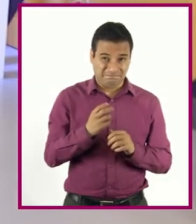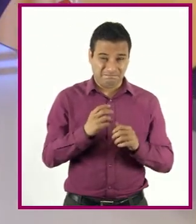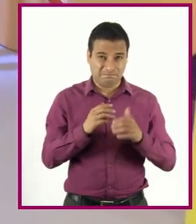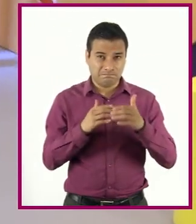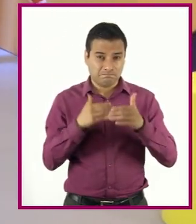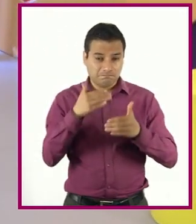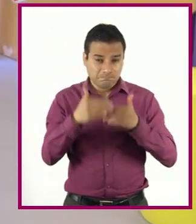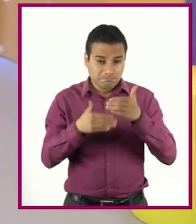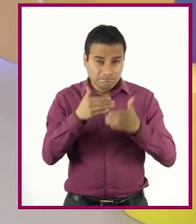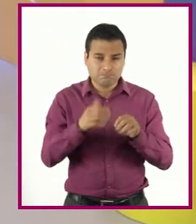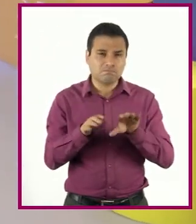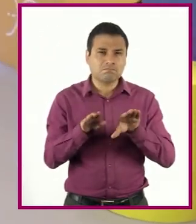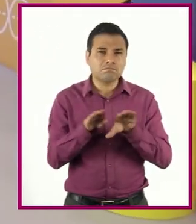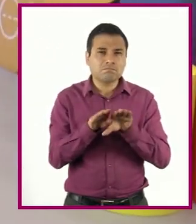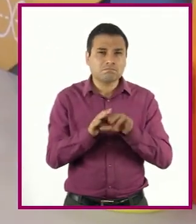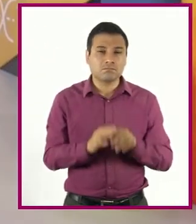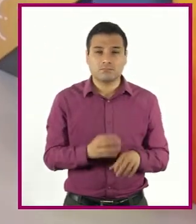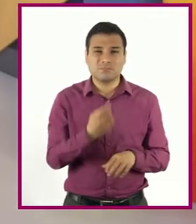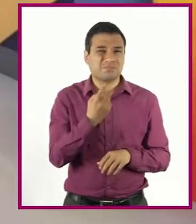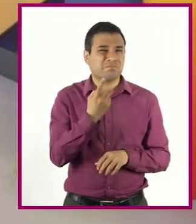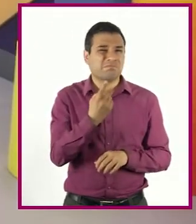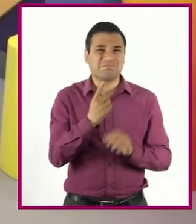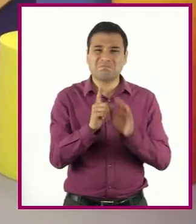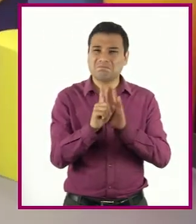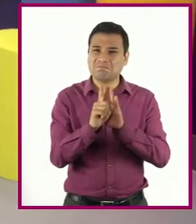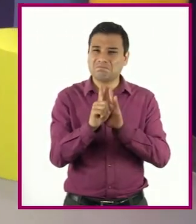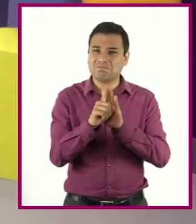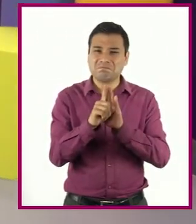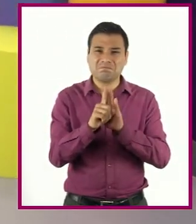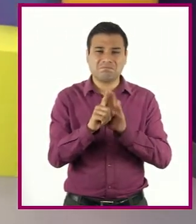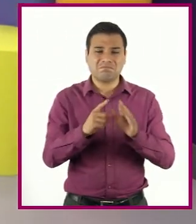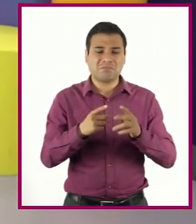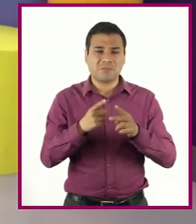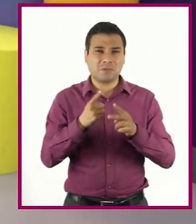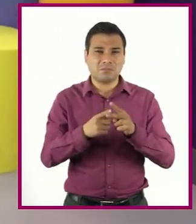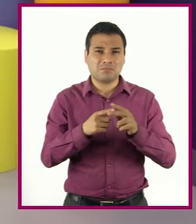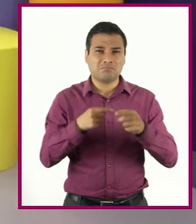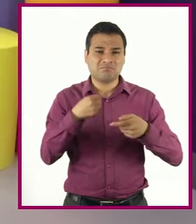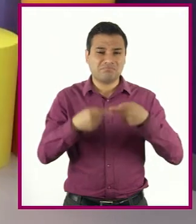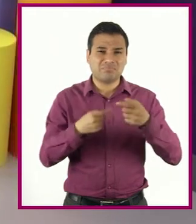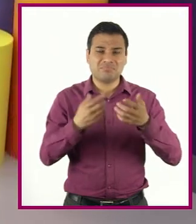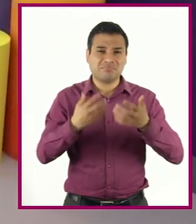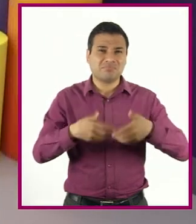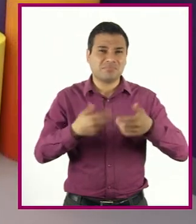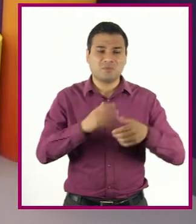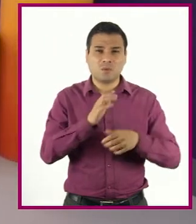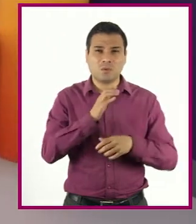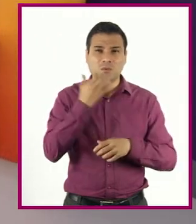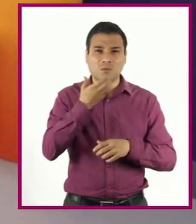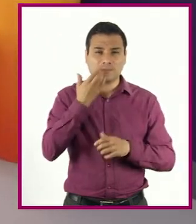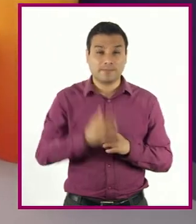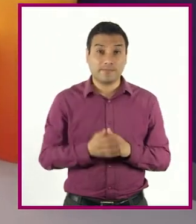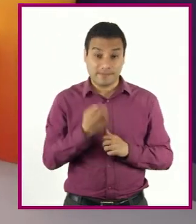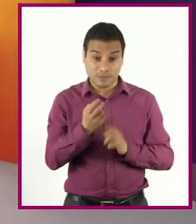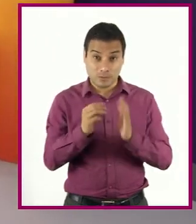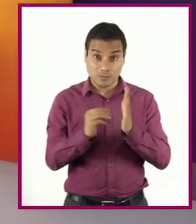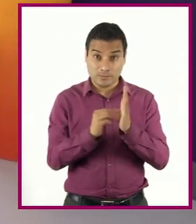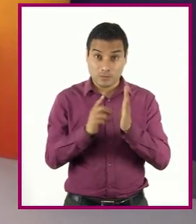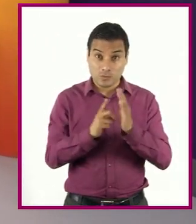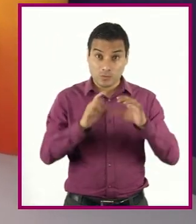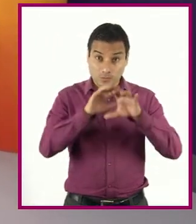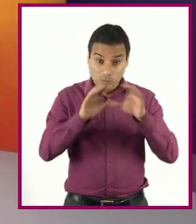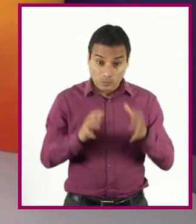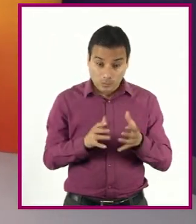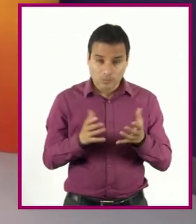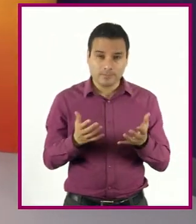realiza en solo una fracción de segundo y el método de burbuja es apenas una de muchas maneras para ordenar